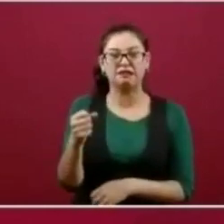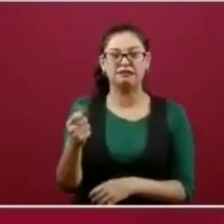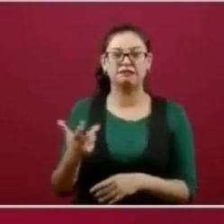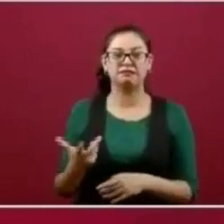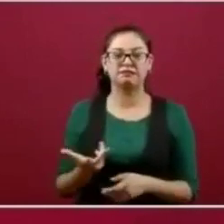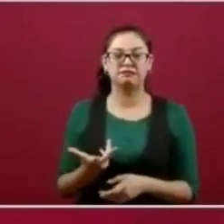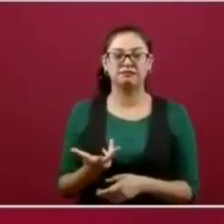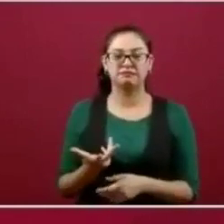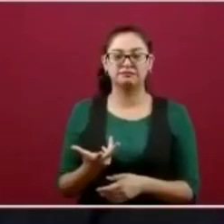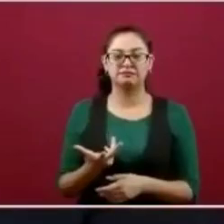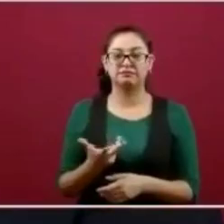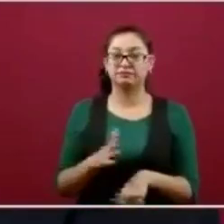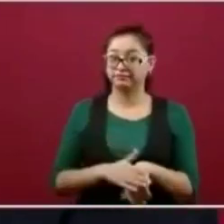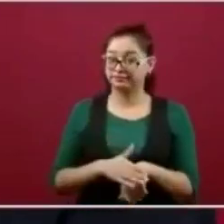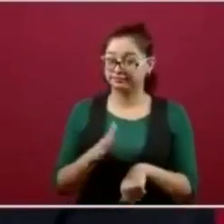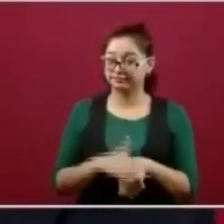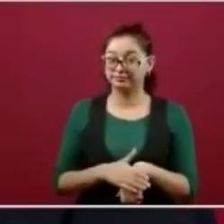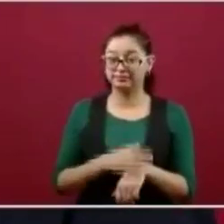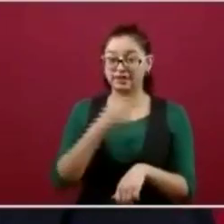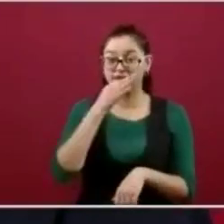que